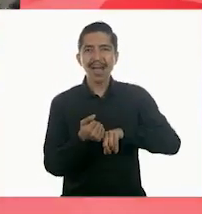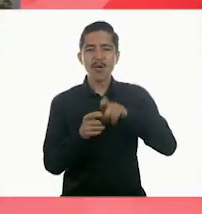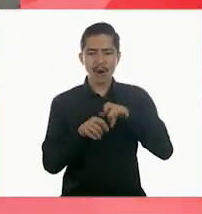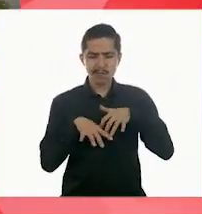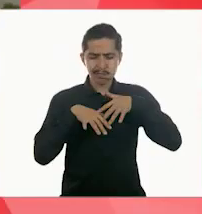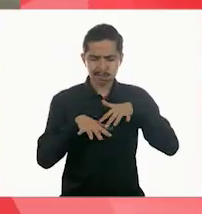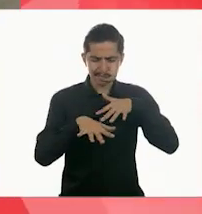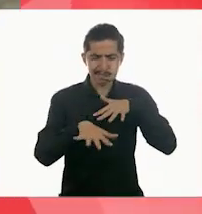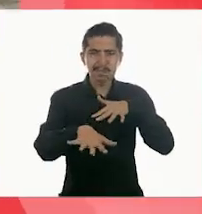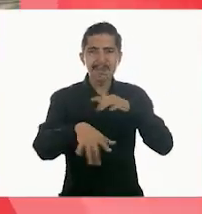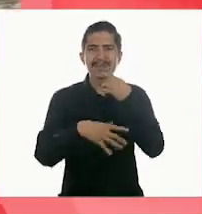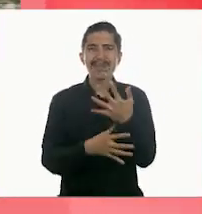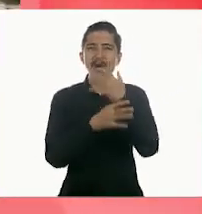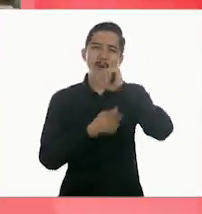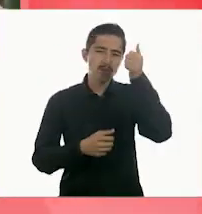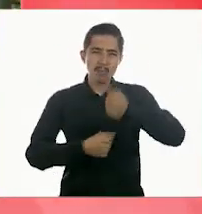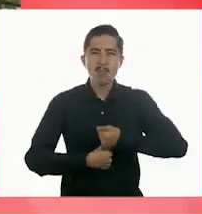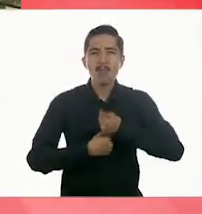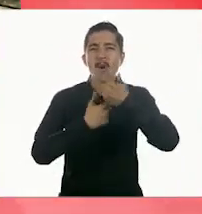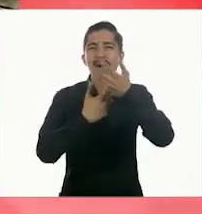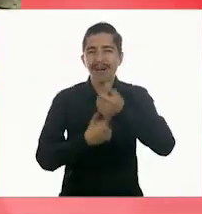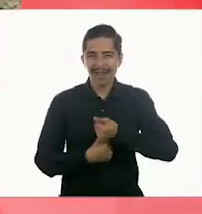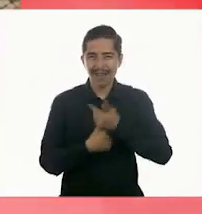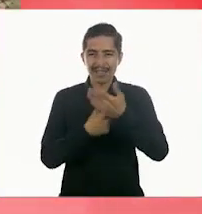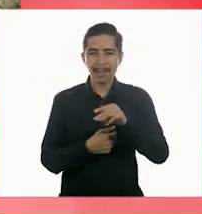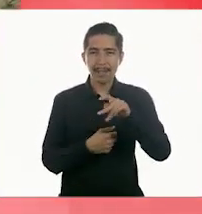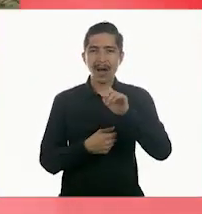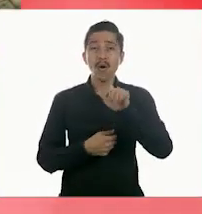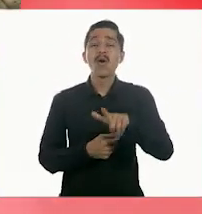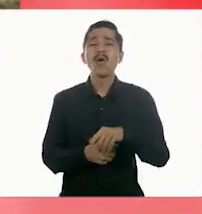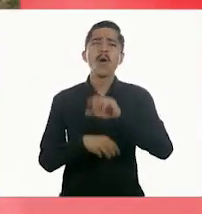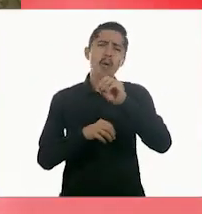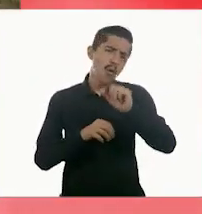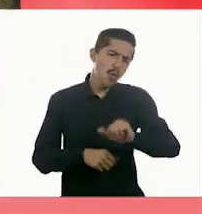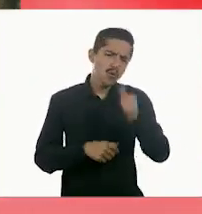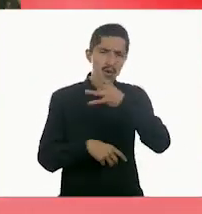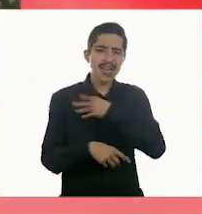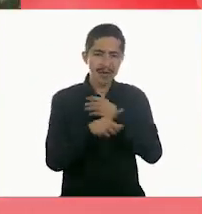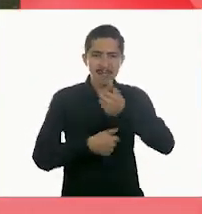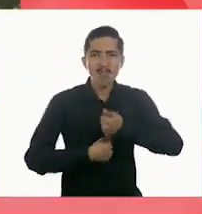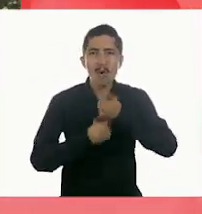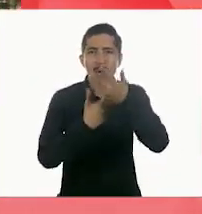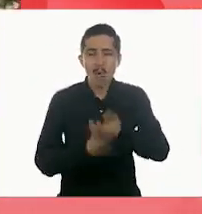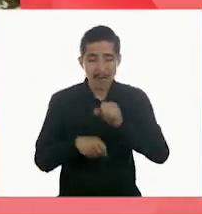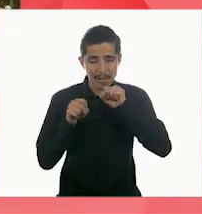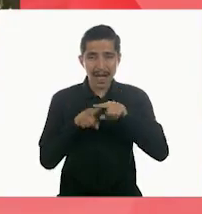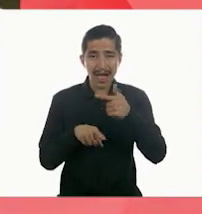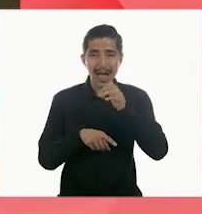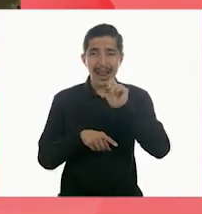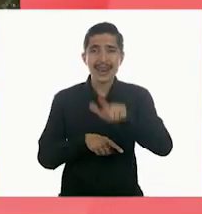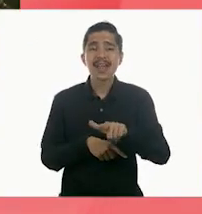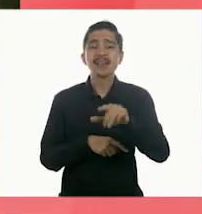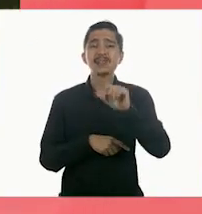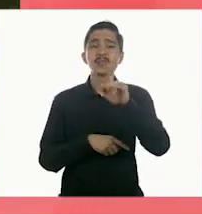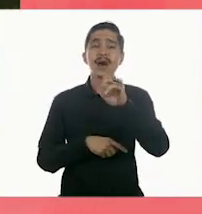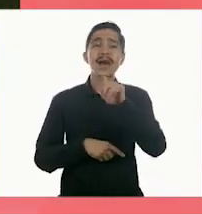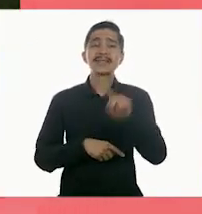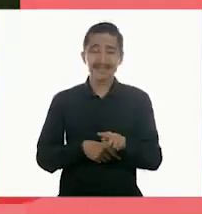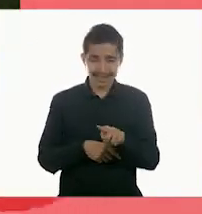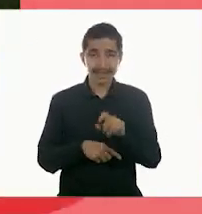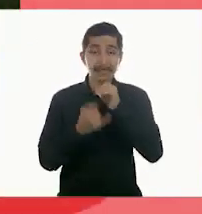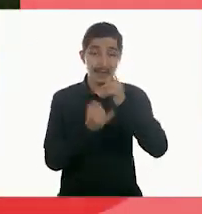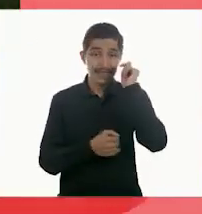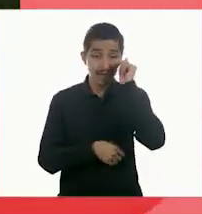fluviales. Como dijo otro poeta, Manuel R. Mora, o con la voz de otro de sus hijos poetas, Ángel Suárez Rodríguez,